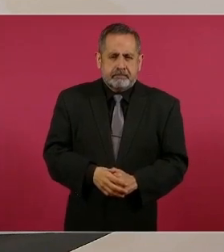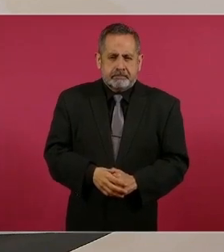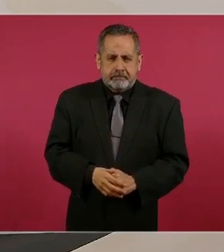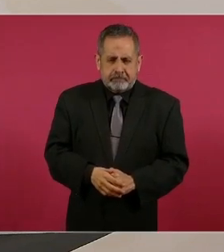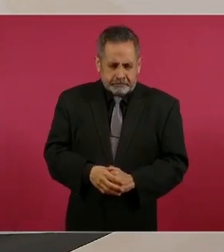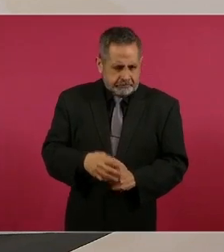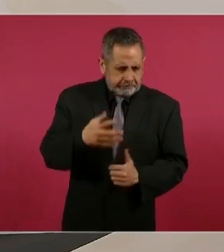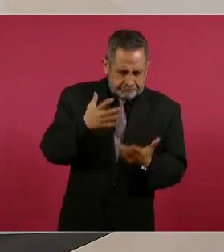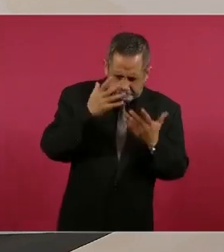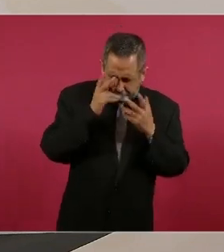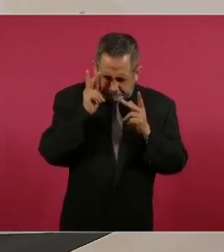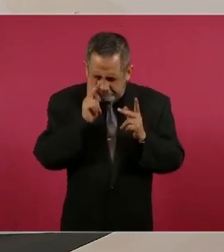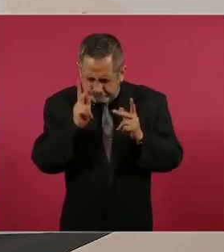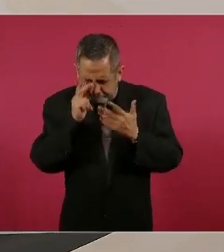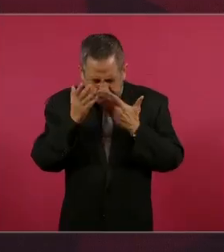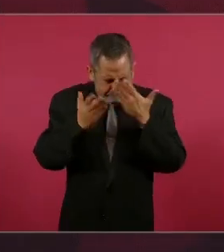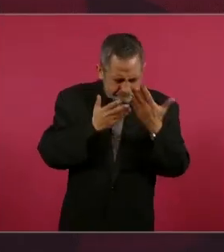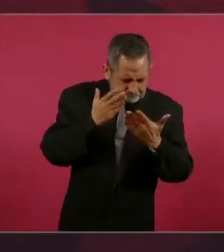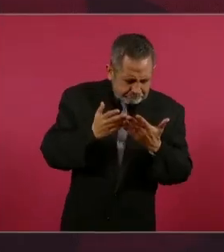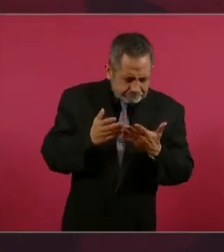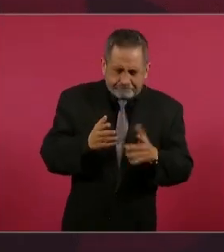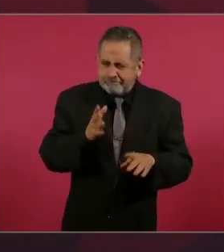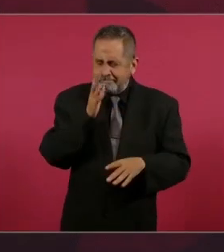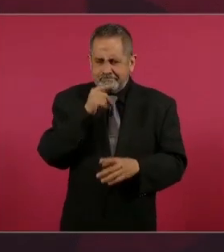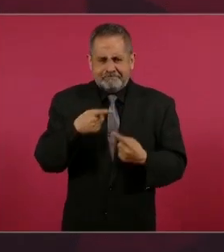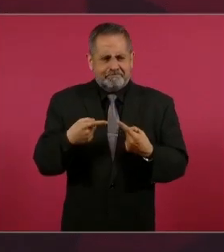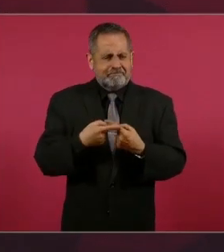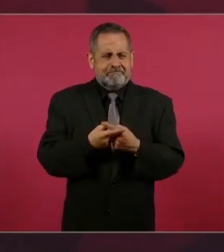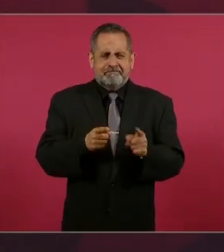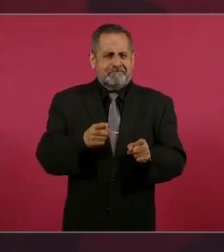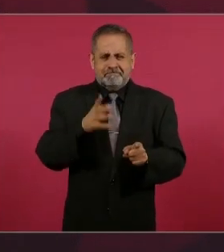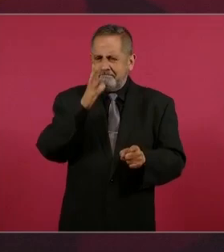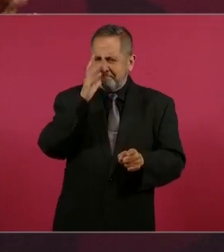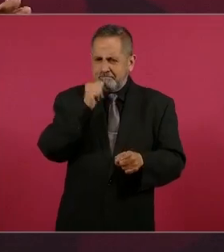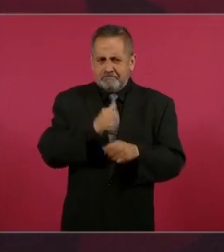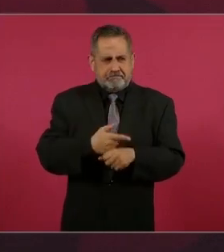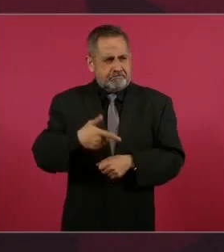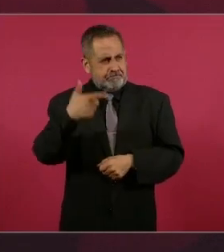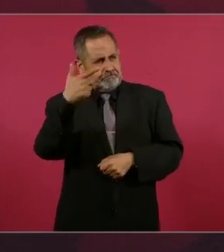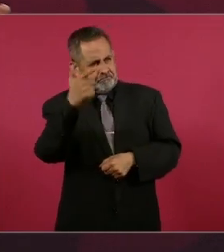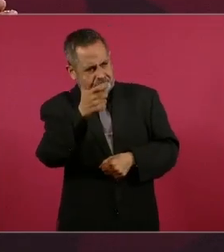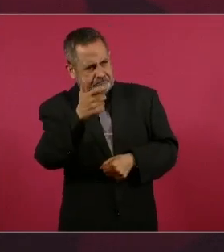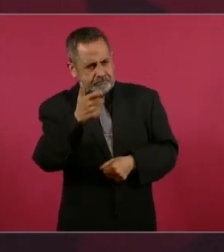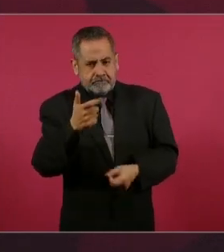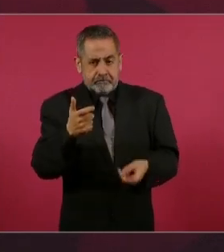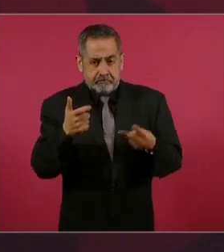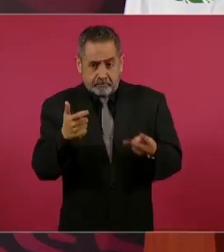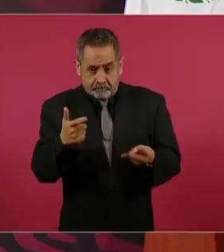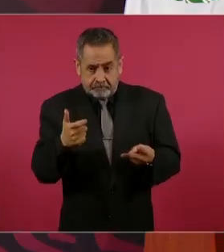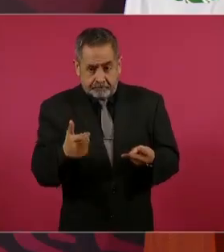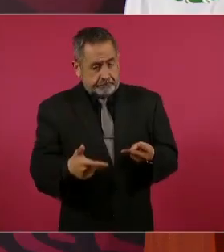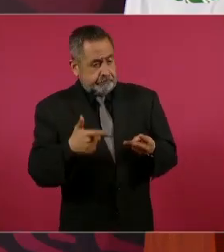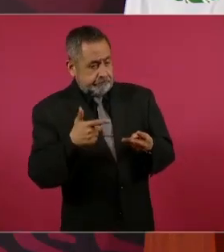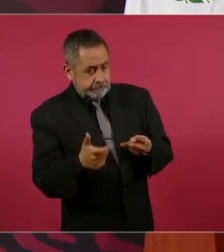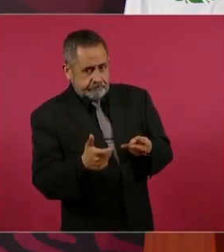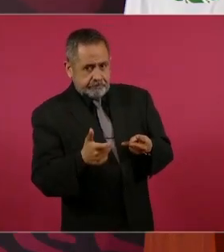Se hacen pruebas y no es posible, ¿no?, que esto sea así.